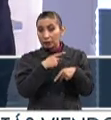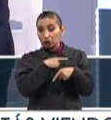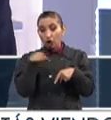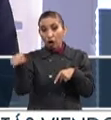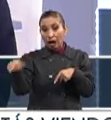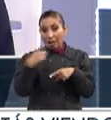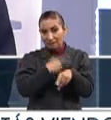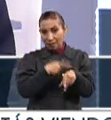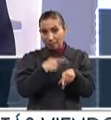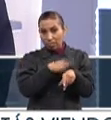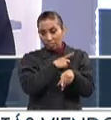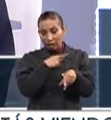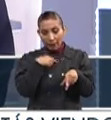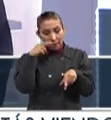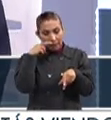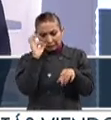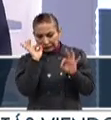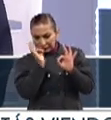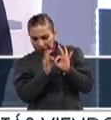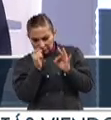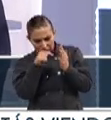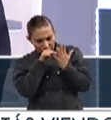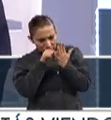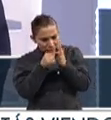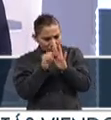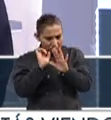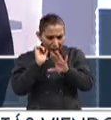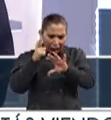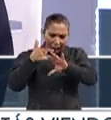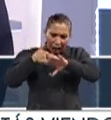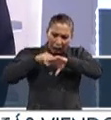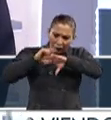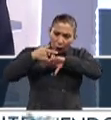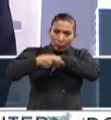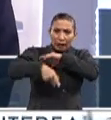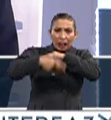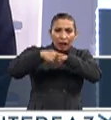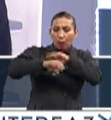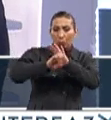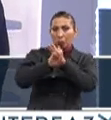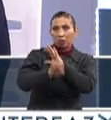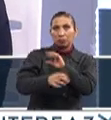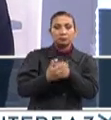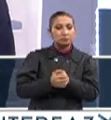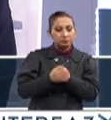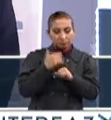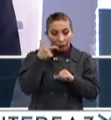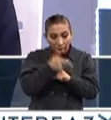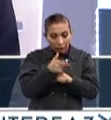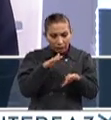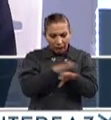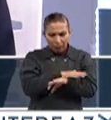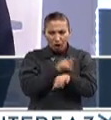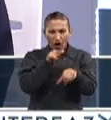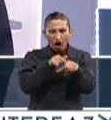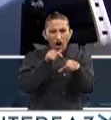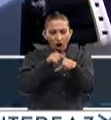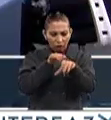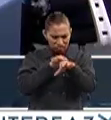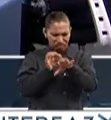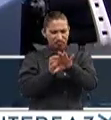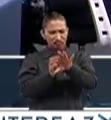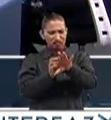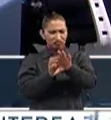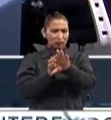debe enfocarse a checar que no haya cuestiones de riesgo, por ejemplo, cambios en la coloración,